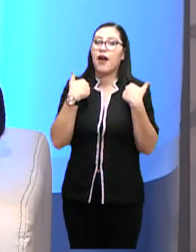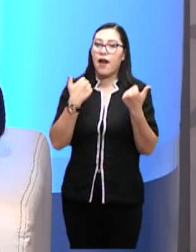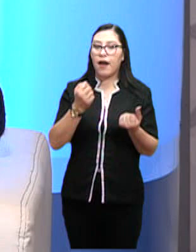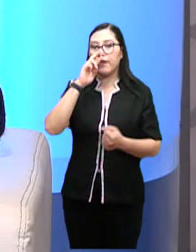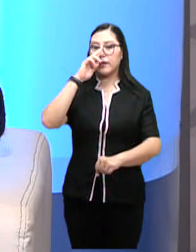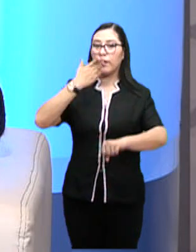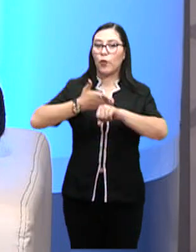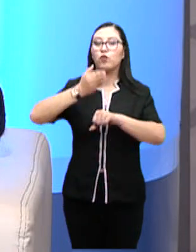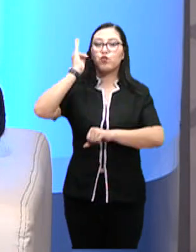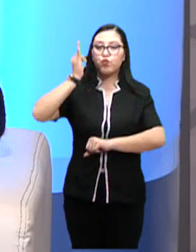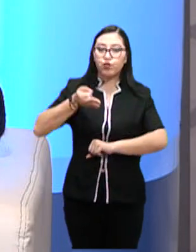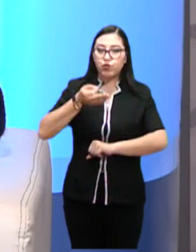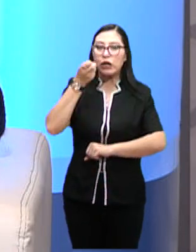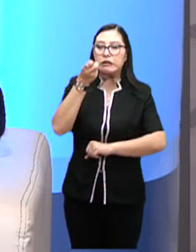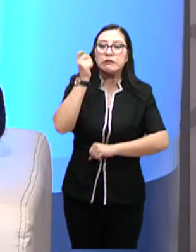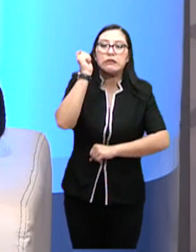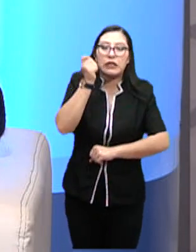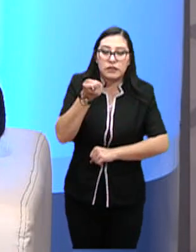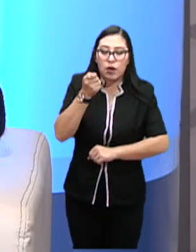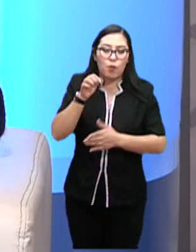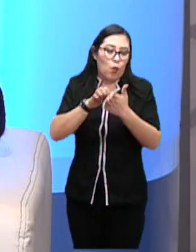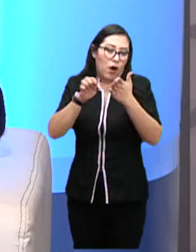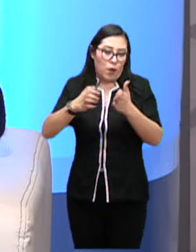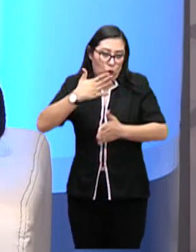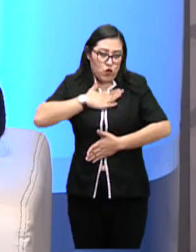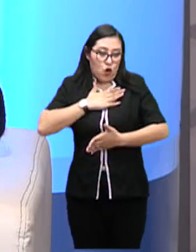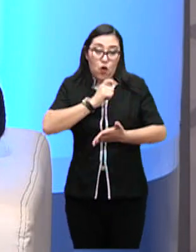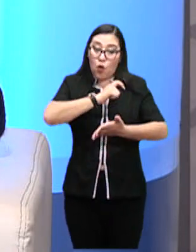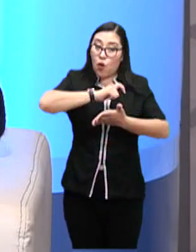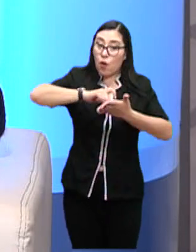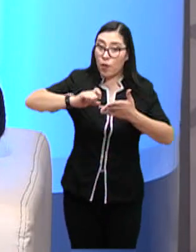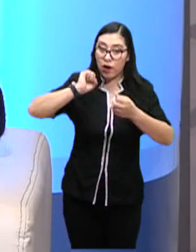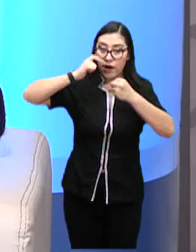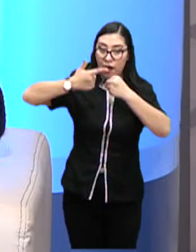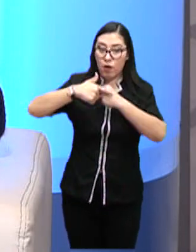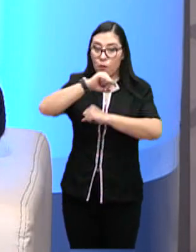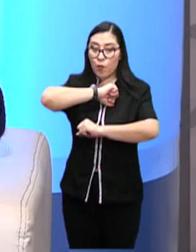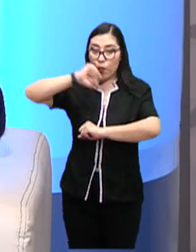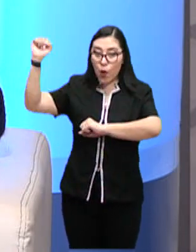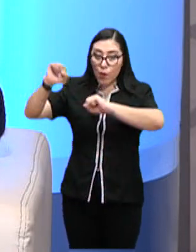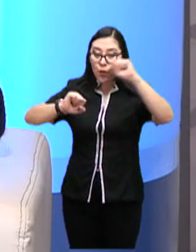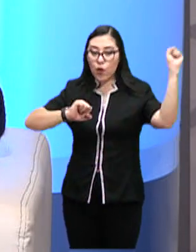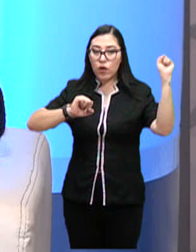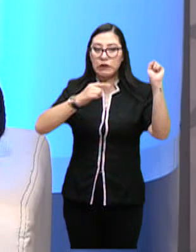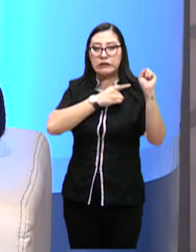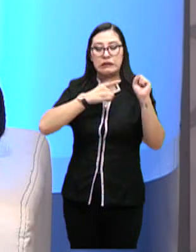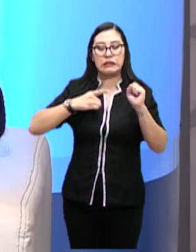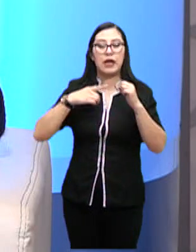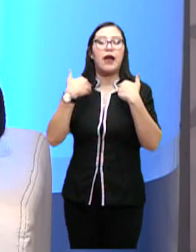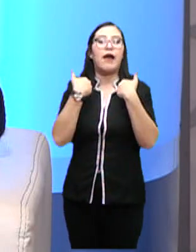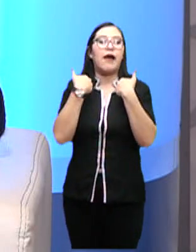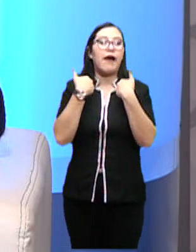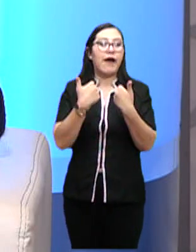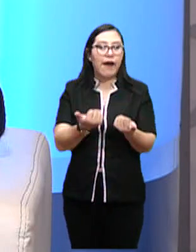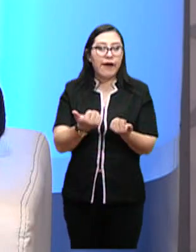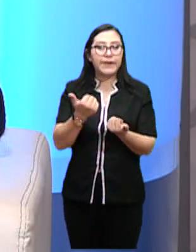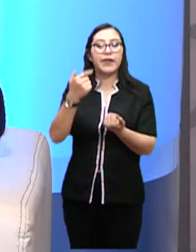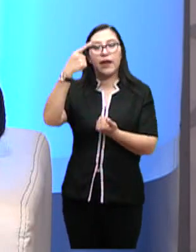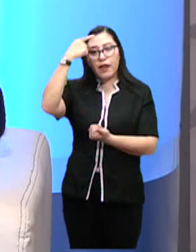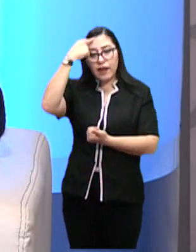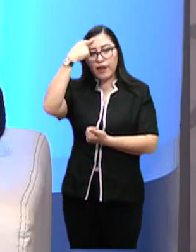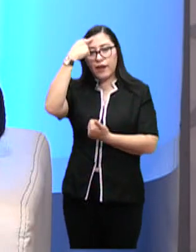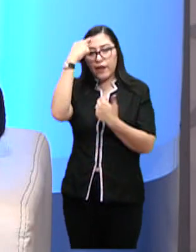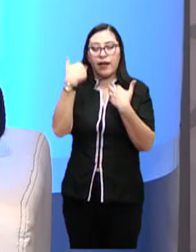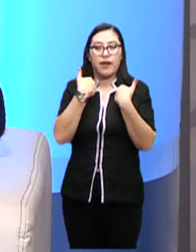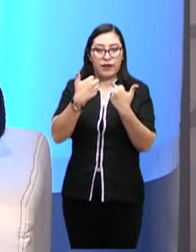esto implica. Que si vamos a comprar un artefacto pirotécnico, lo hagamos con la conciencia y la responsabilidad que